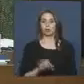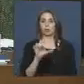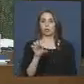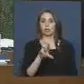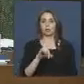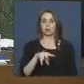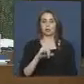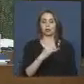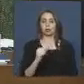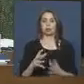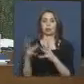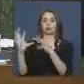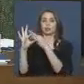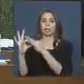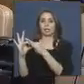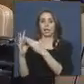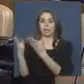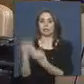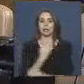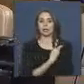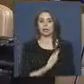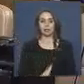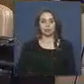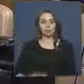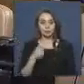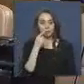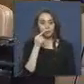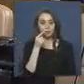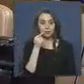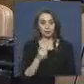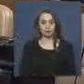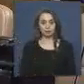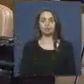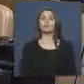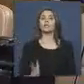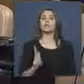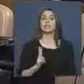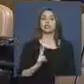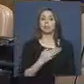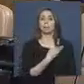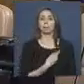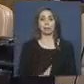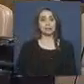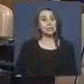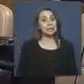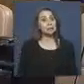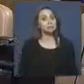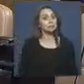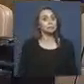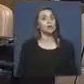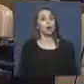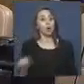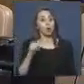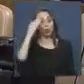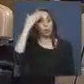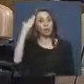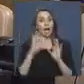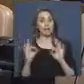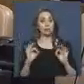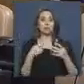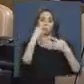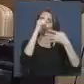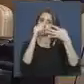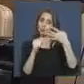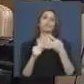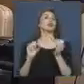gracias, estimado Presidente. Señor Presidente, hoy día es un día muy especial por varias cosas,